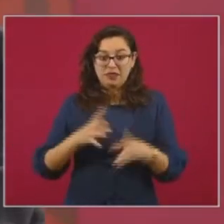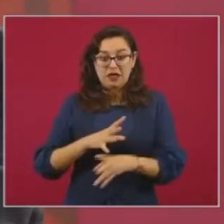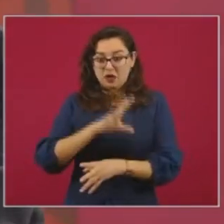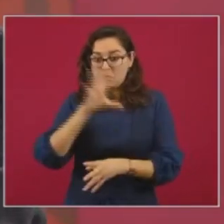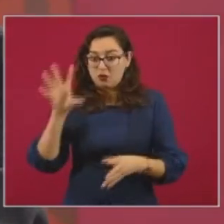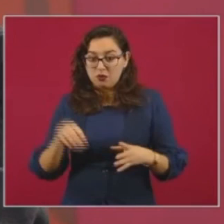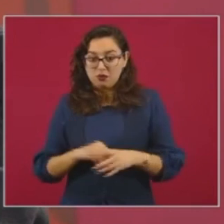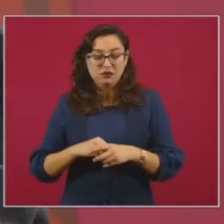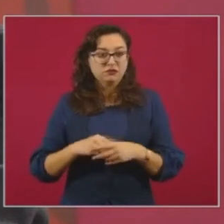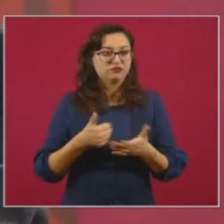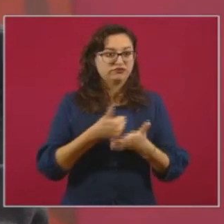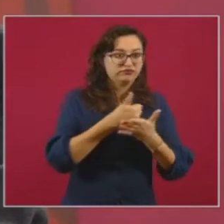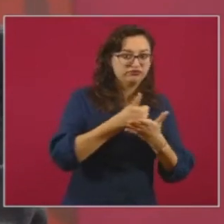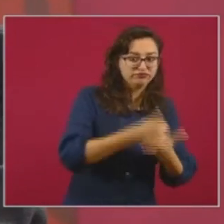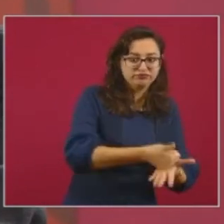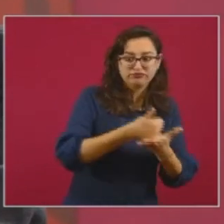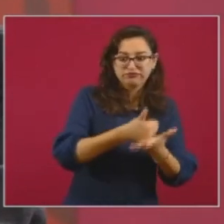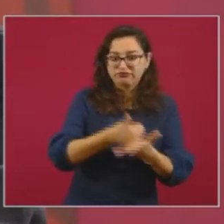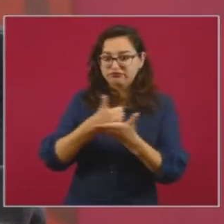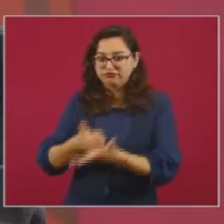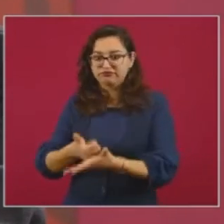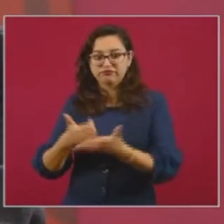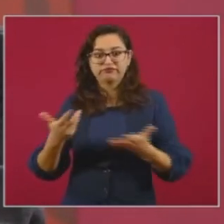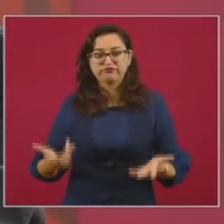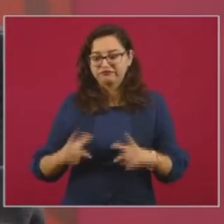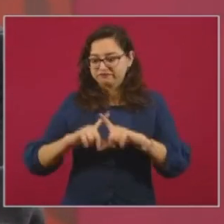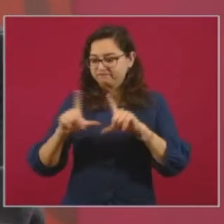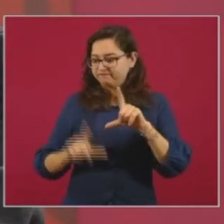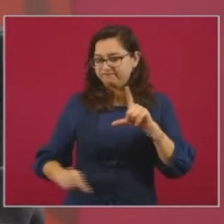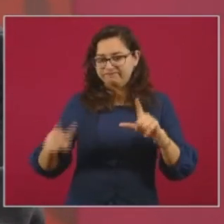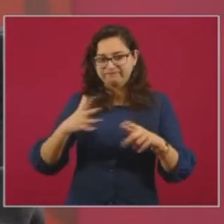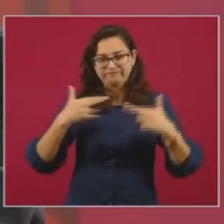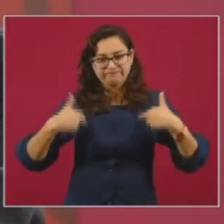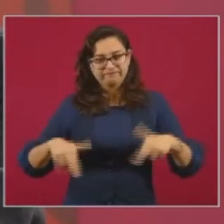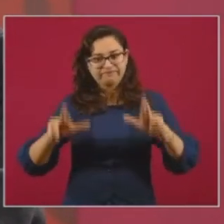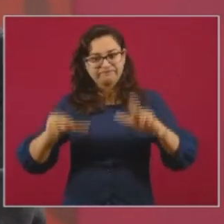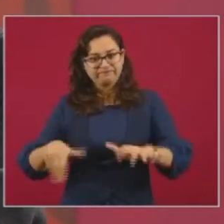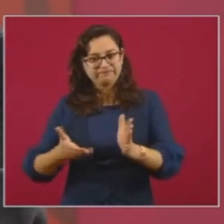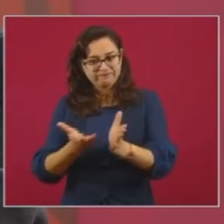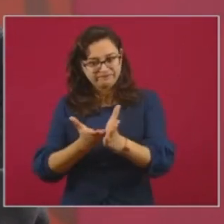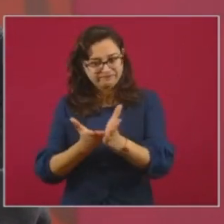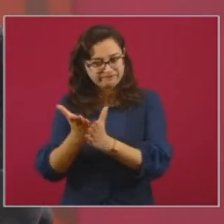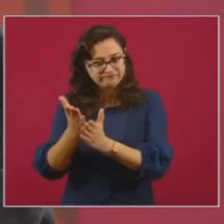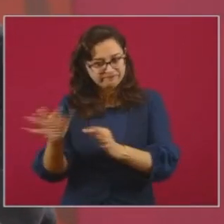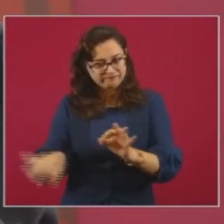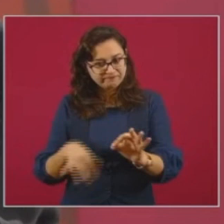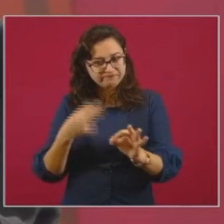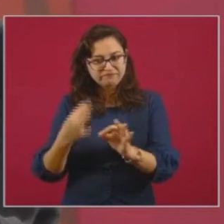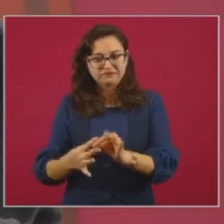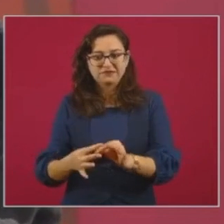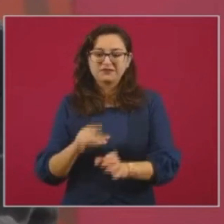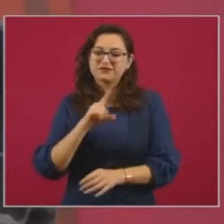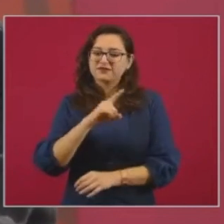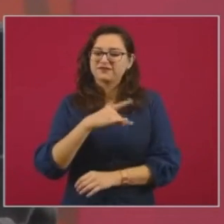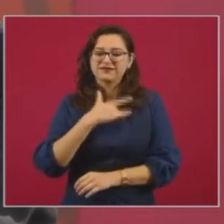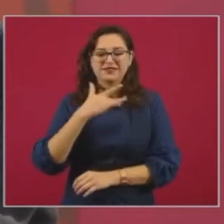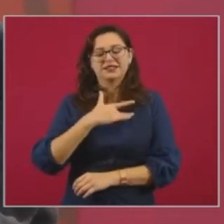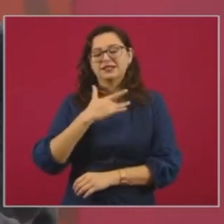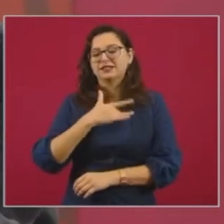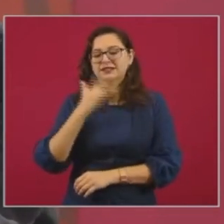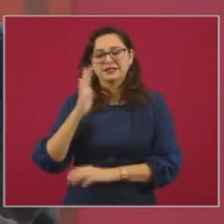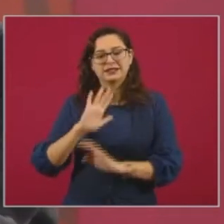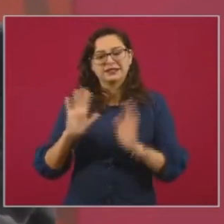ayudando, representando con lealtad a México en el extranjero, y ella quiere ya